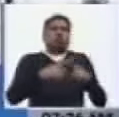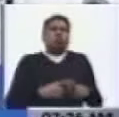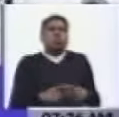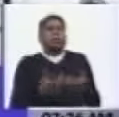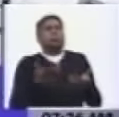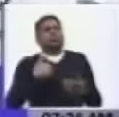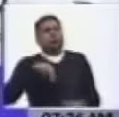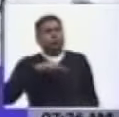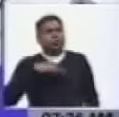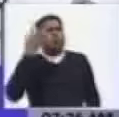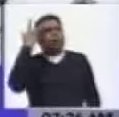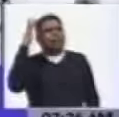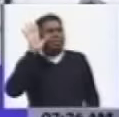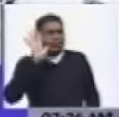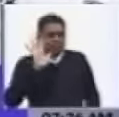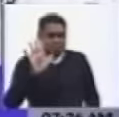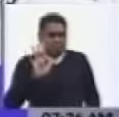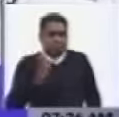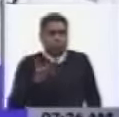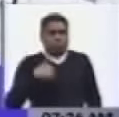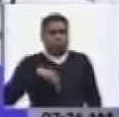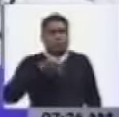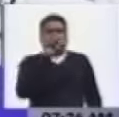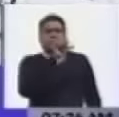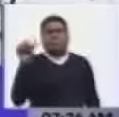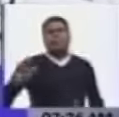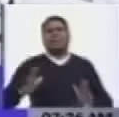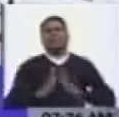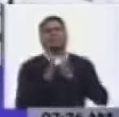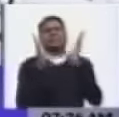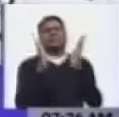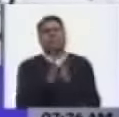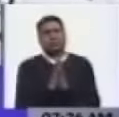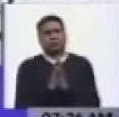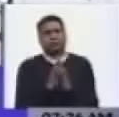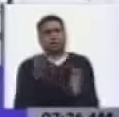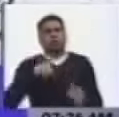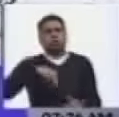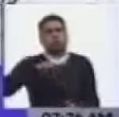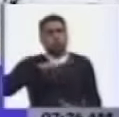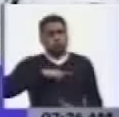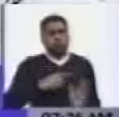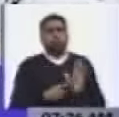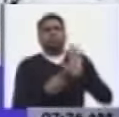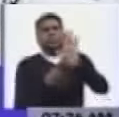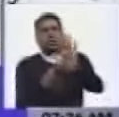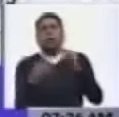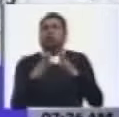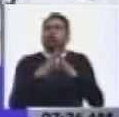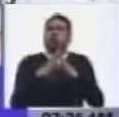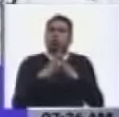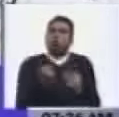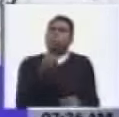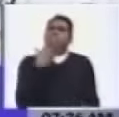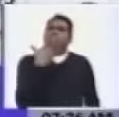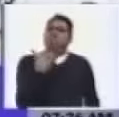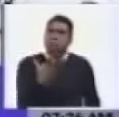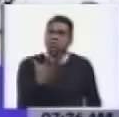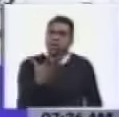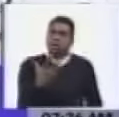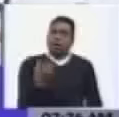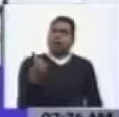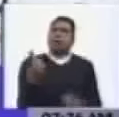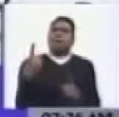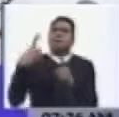creíamos, proyectamos que durante la Semana Santa íbamos a tener una reducción considerable, pero yo creo que también hubo un aumento de